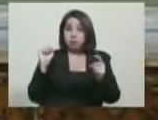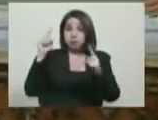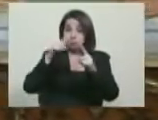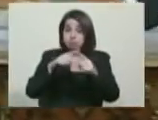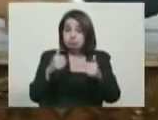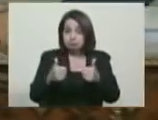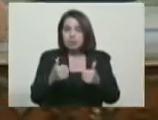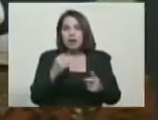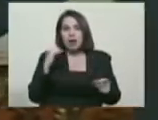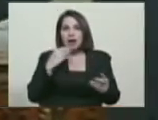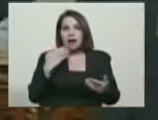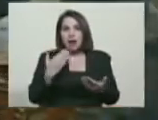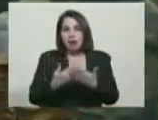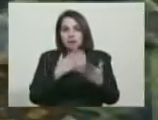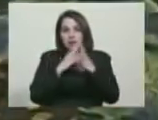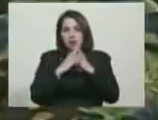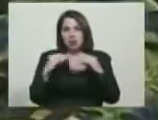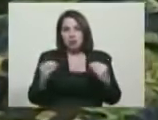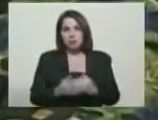gracias a todos.